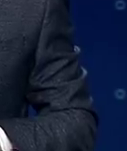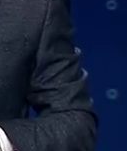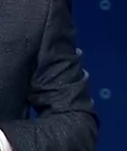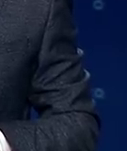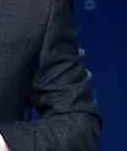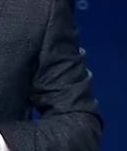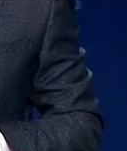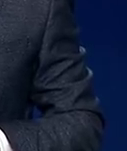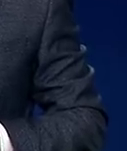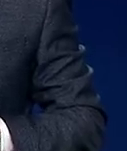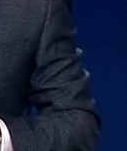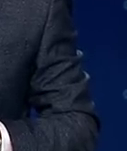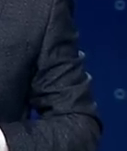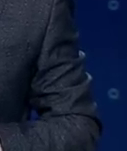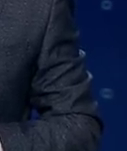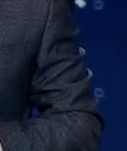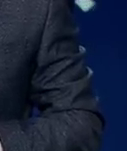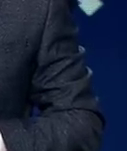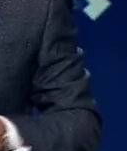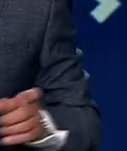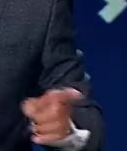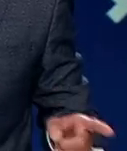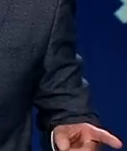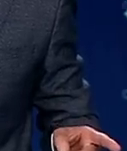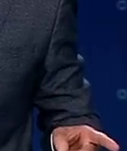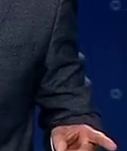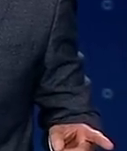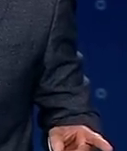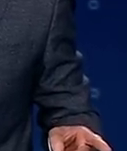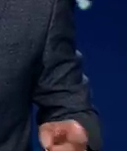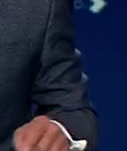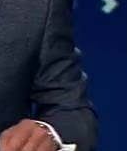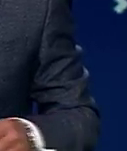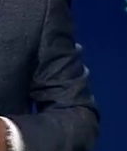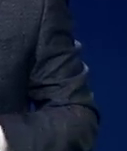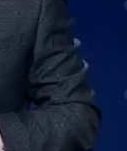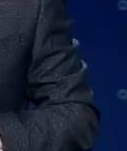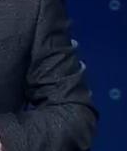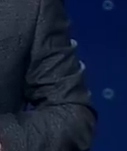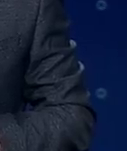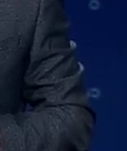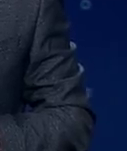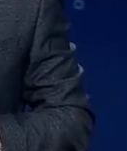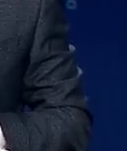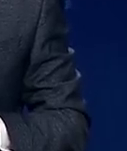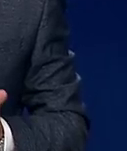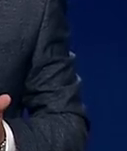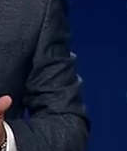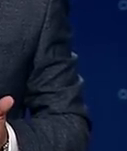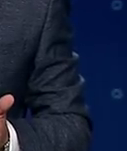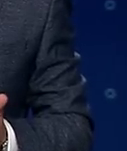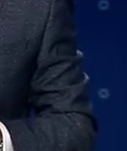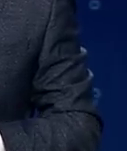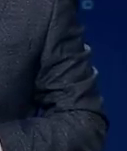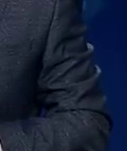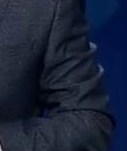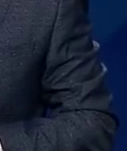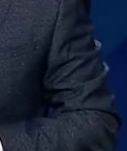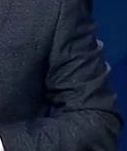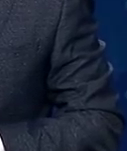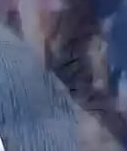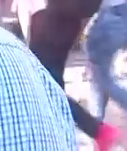una situación que ha generado debate y polémica por el motivo de este rechazo y además la preocupante cifra que debe desembolsar cada apoderado en esta